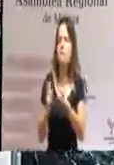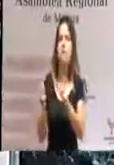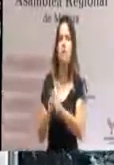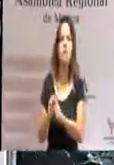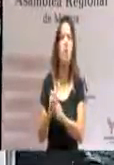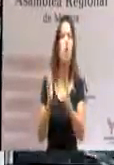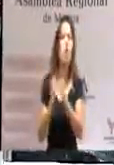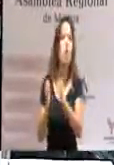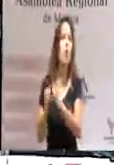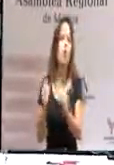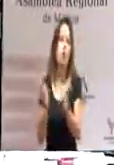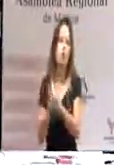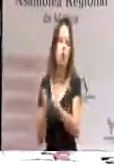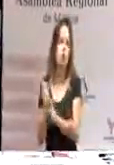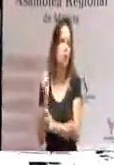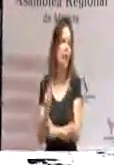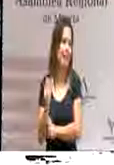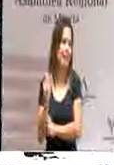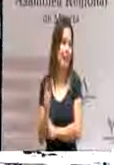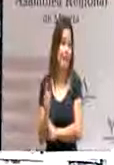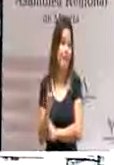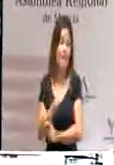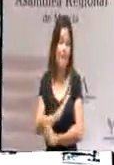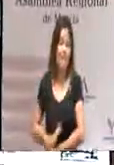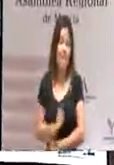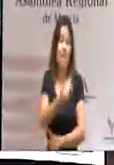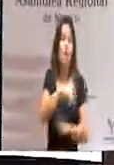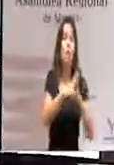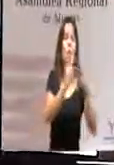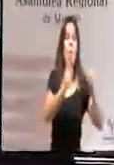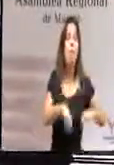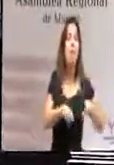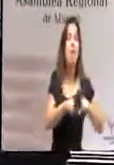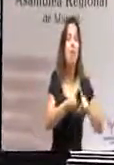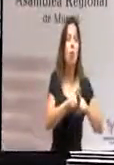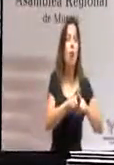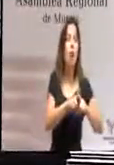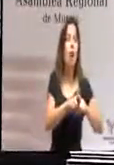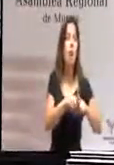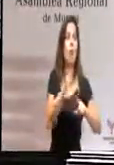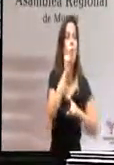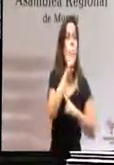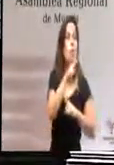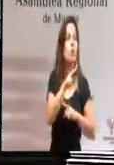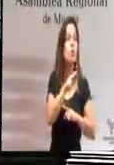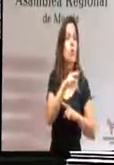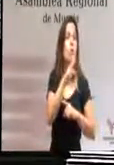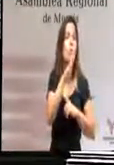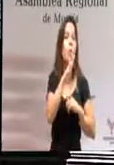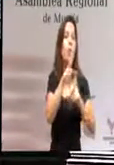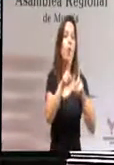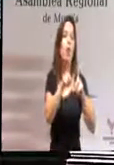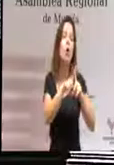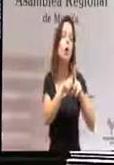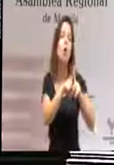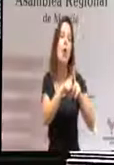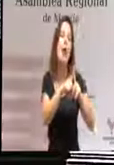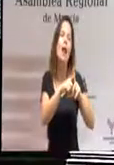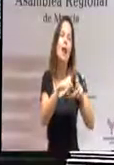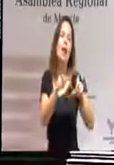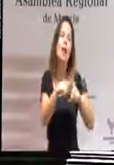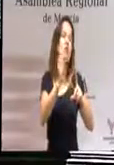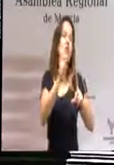ningún colectivo, ustedes pactaban en el Moneo para excluir al Partido Popular de la vida